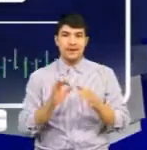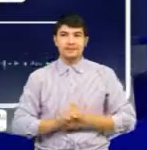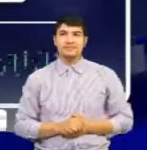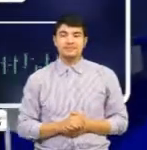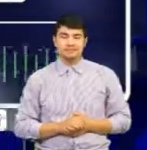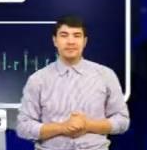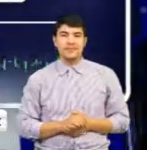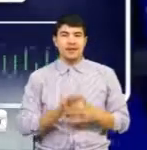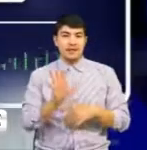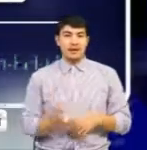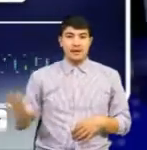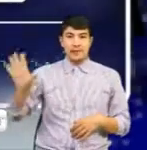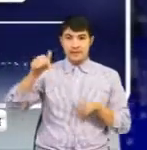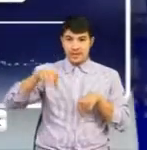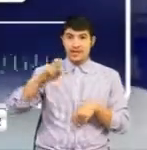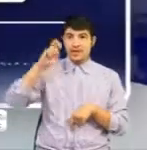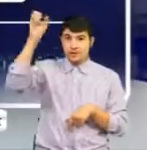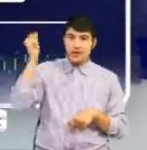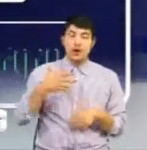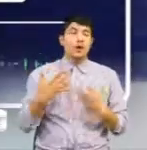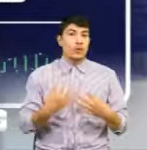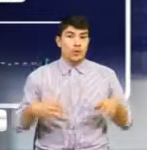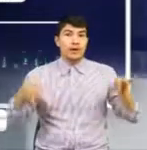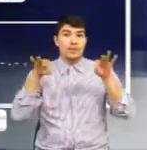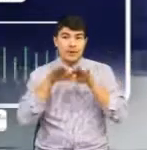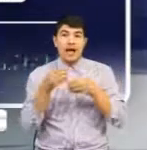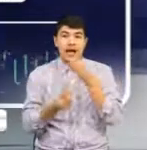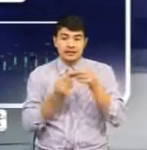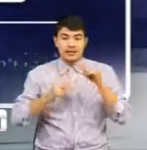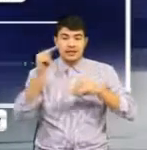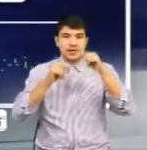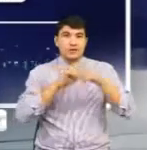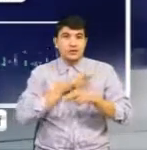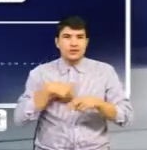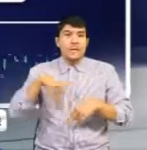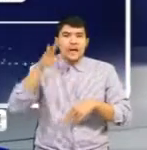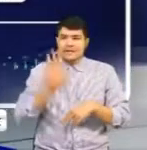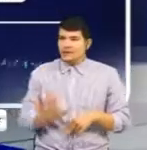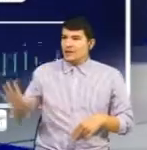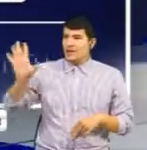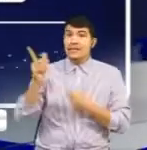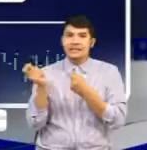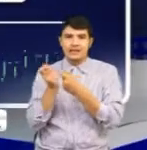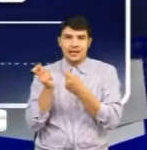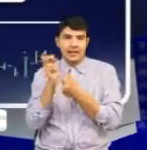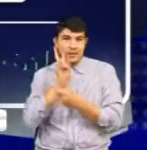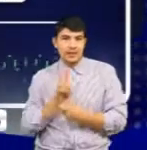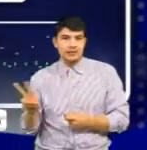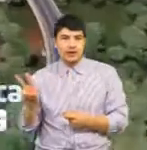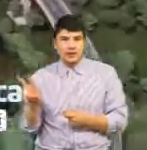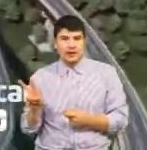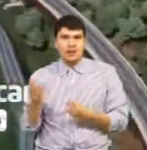obras se hagan en el norte de santander más cuando estamos en un departamento de zona de frontera y que